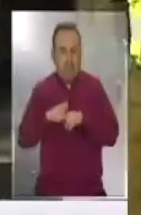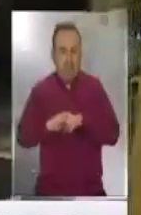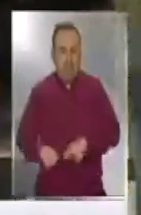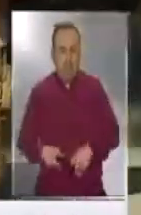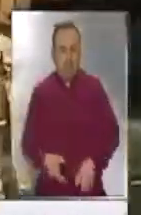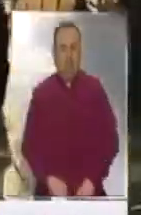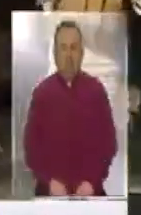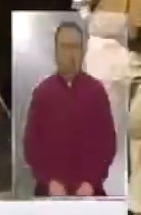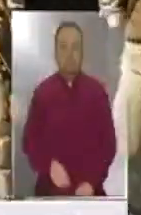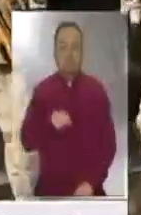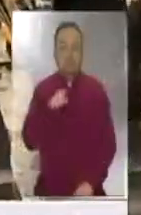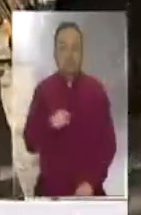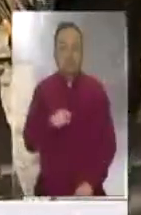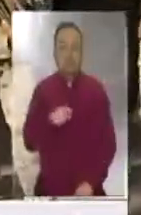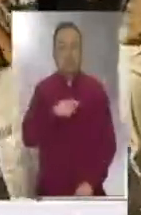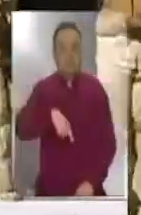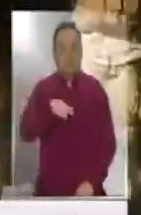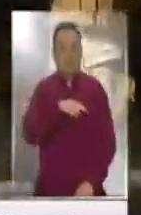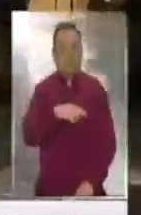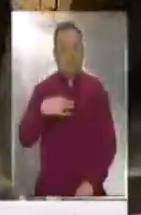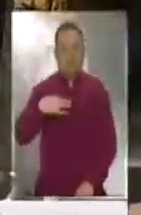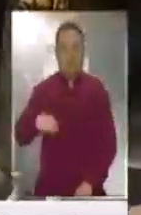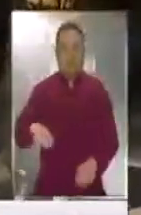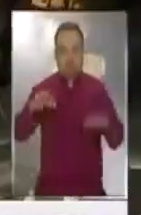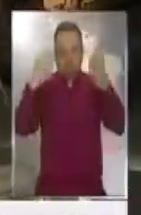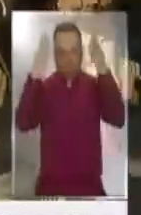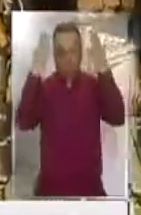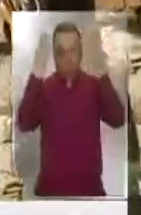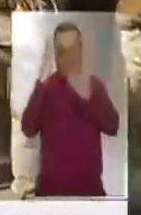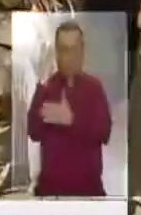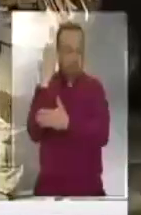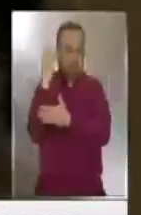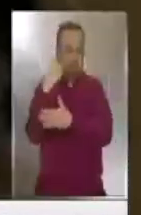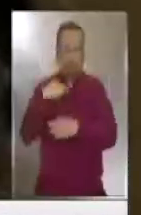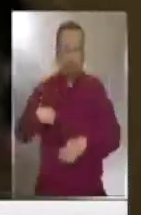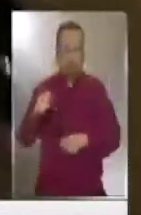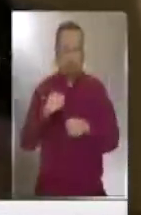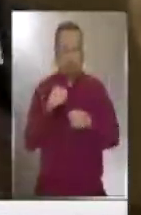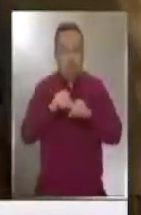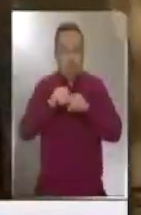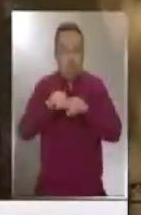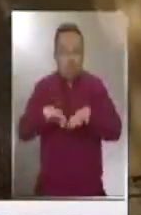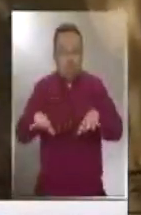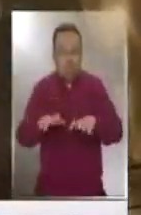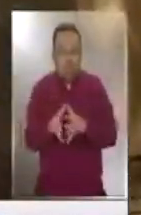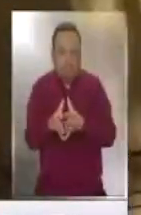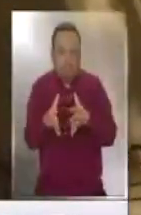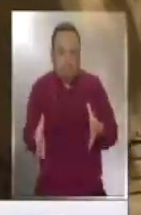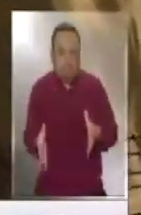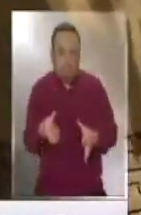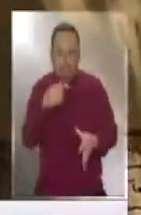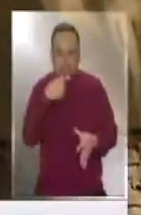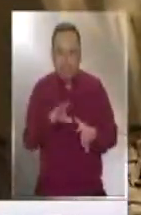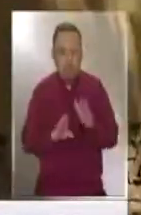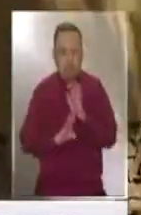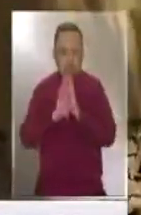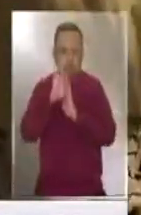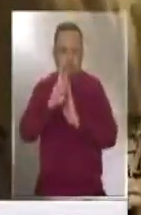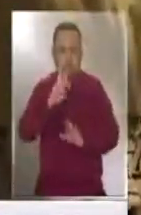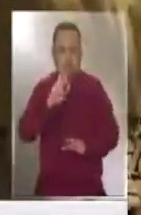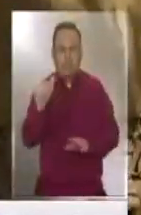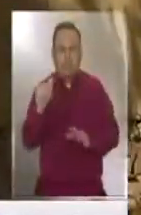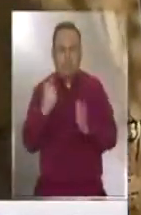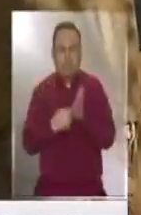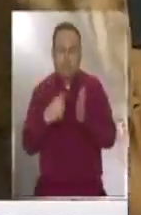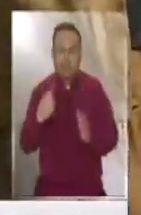La noticia fue aplaudida por la ciudadanía justo cuando los casos de contagio por coronavirus están próximos a superar los 26.000.